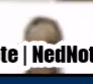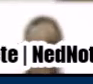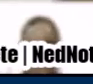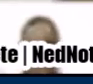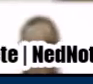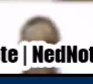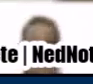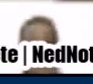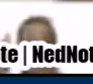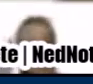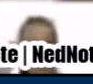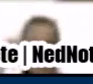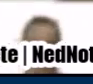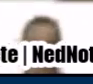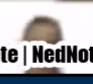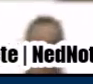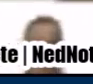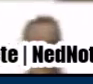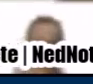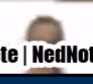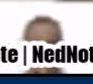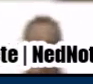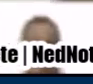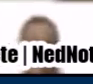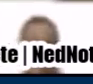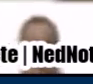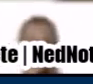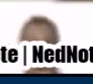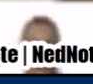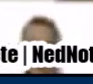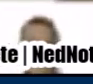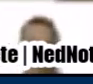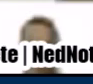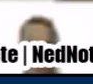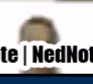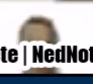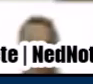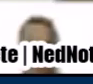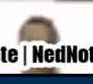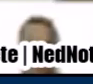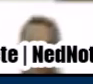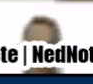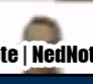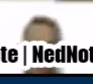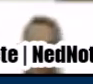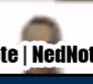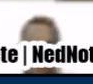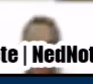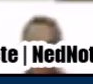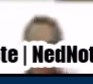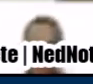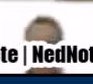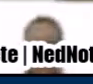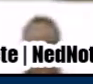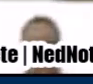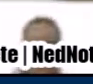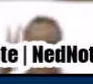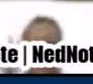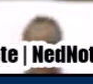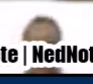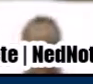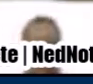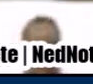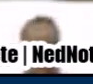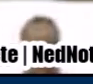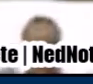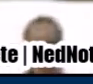de soberbia. Ni ellos mismos saben si van a seguir ahí en esa fecha. Lo que sí es seguro es que Venezuela va a seguir y que siga mejor